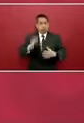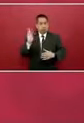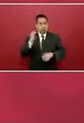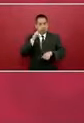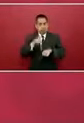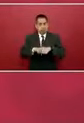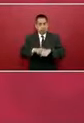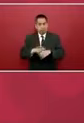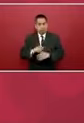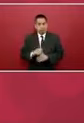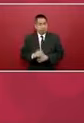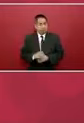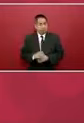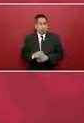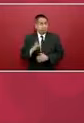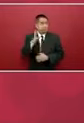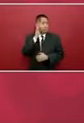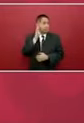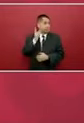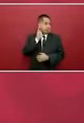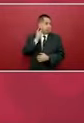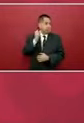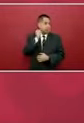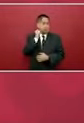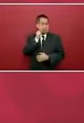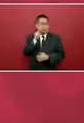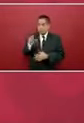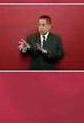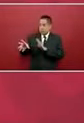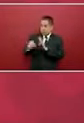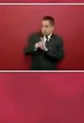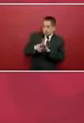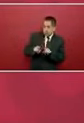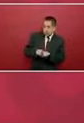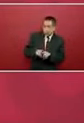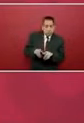a la Cámara de Diputados, a la Cámara de Senadores.